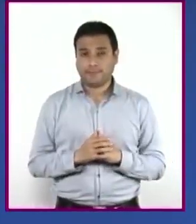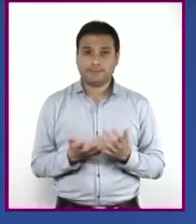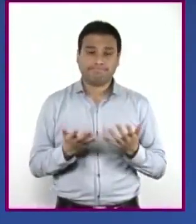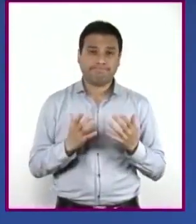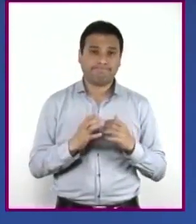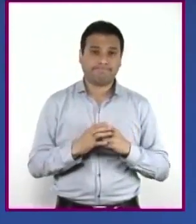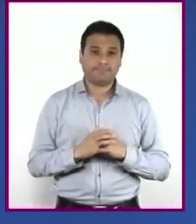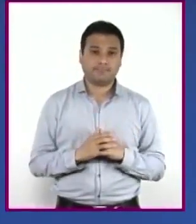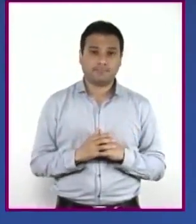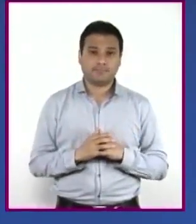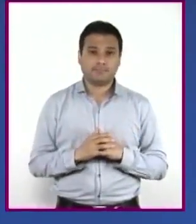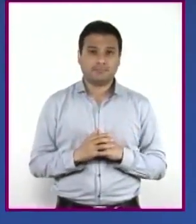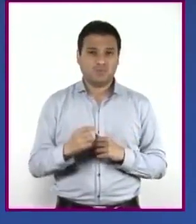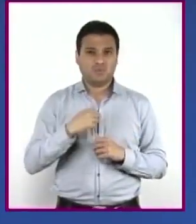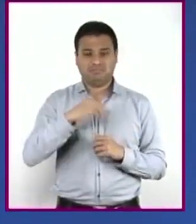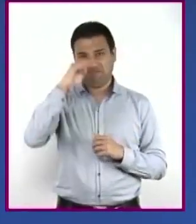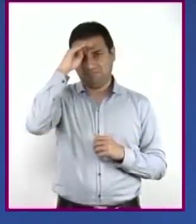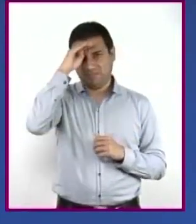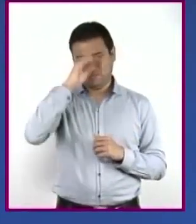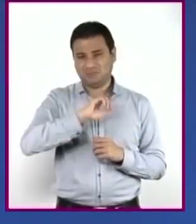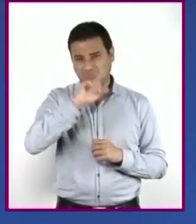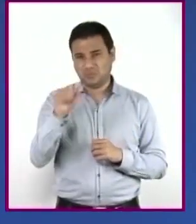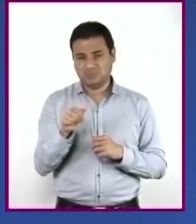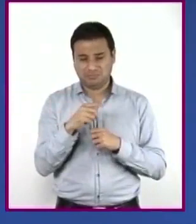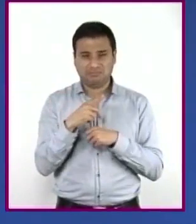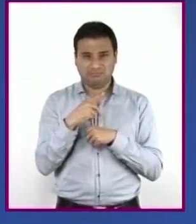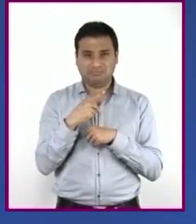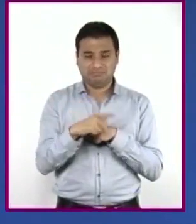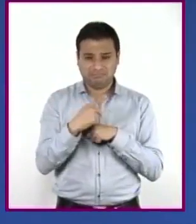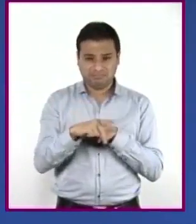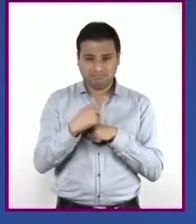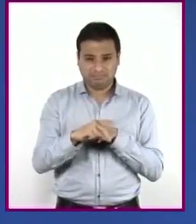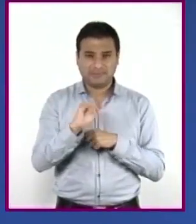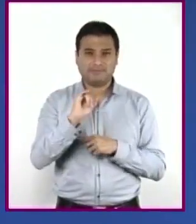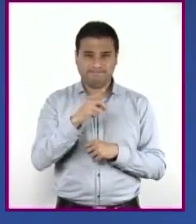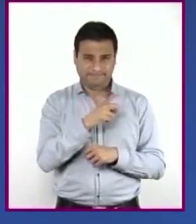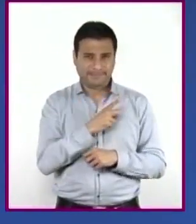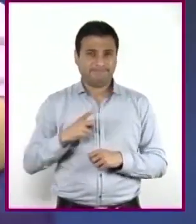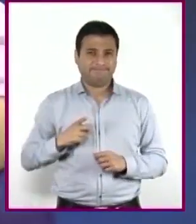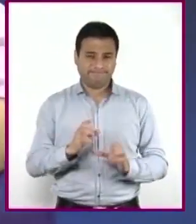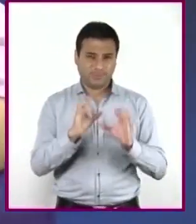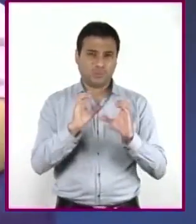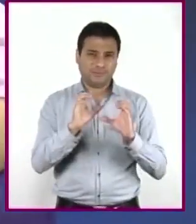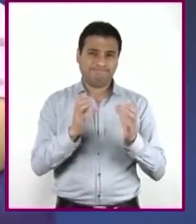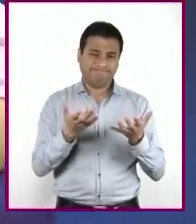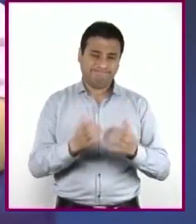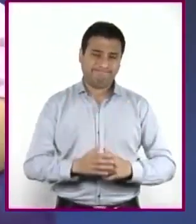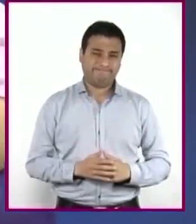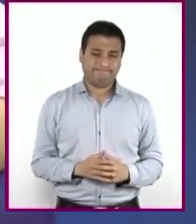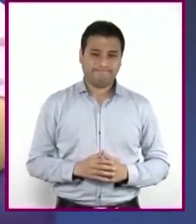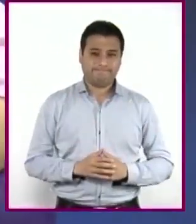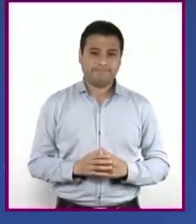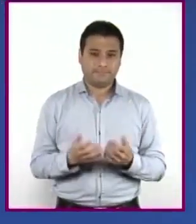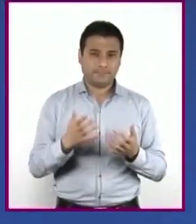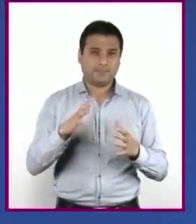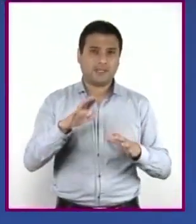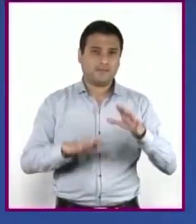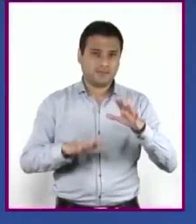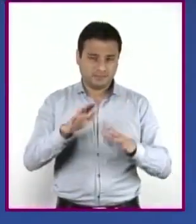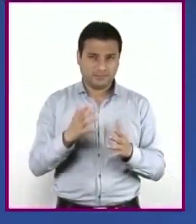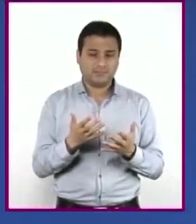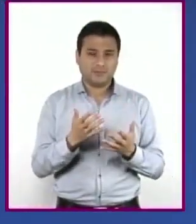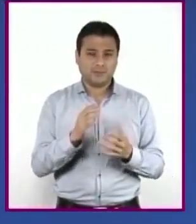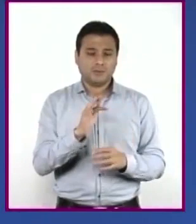y yo creo que afecta un poco y hay que tener como cuidado con eso porque hay veces que es directa